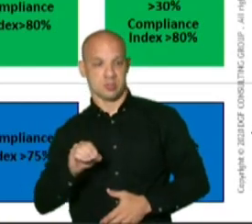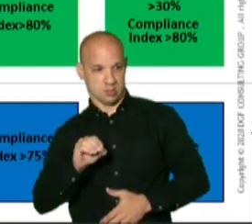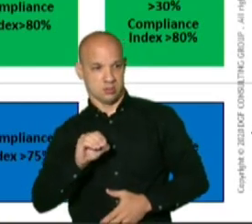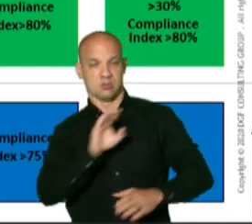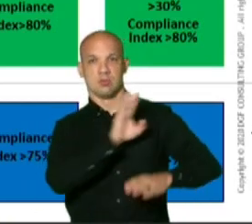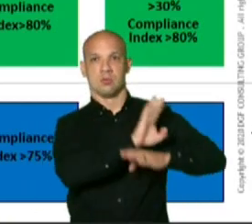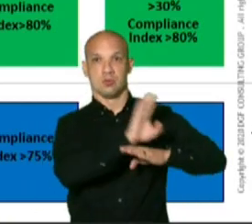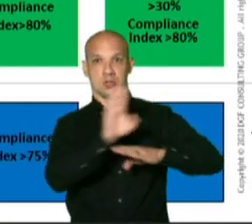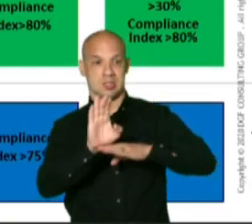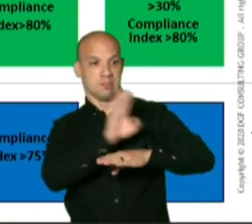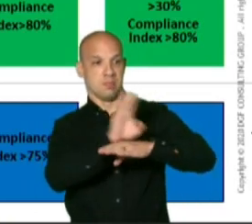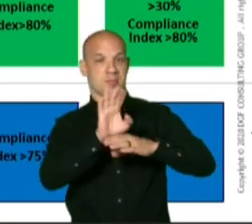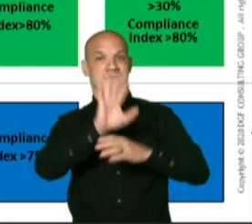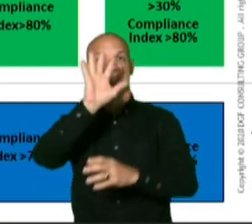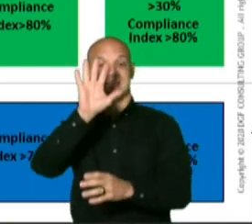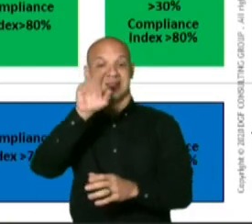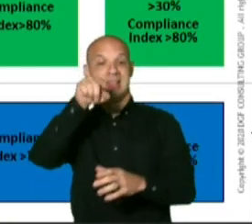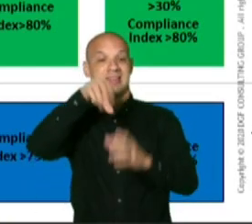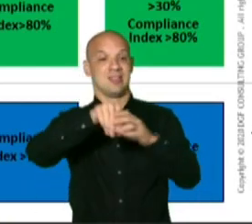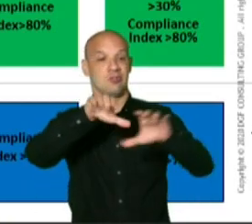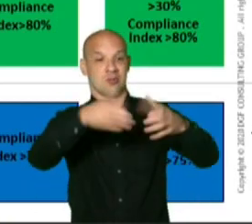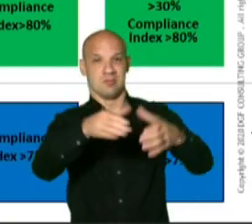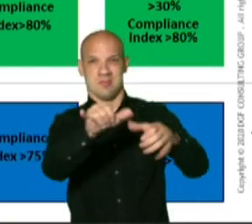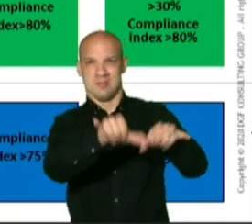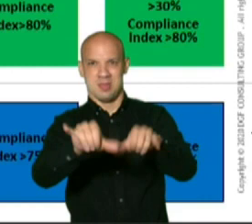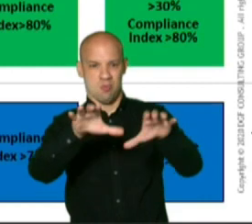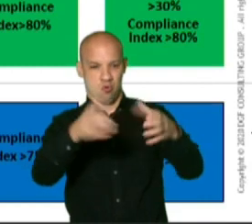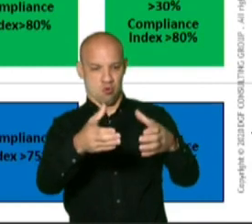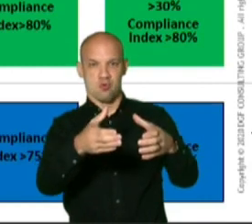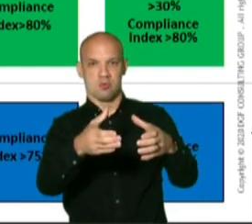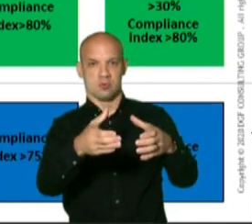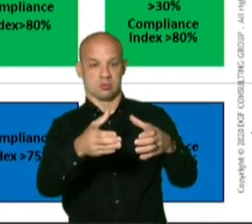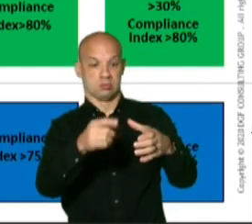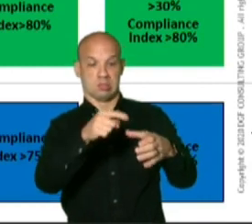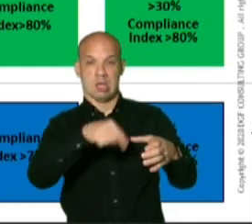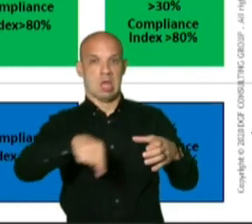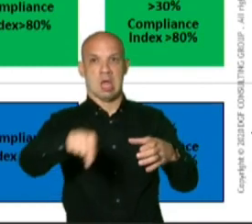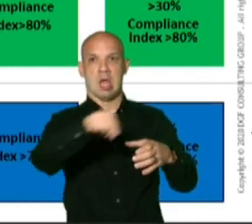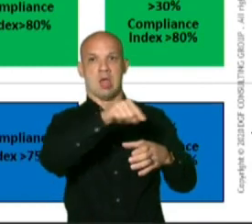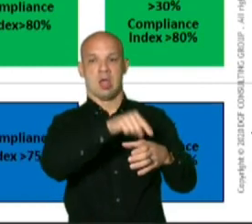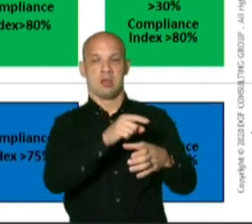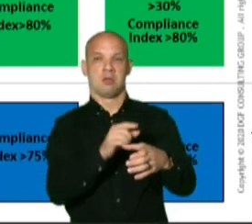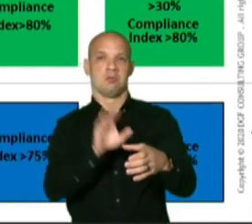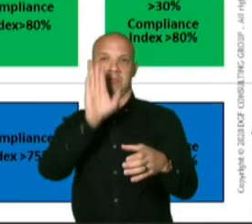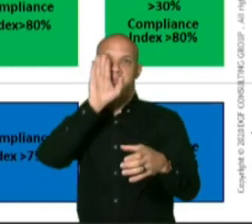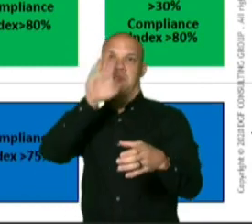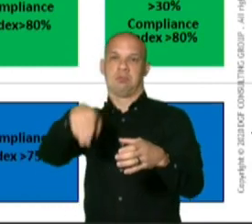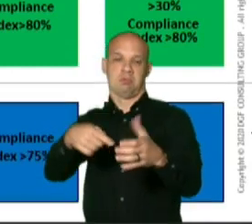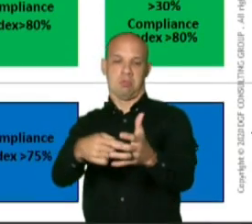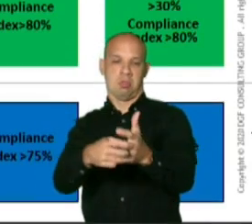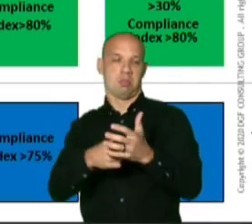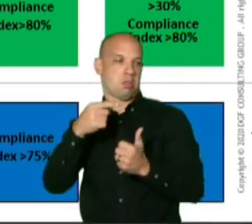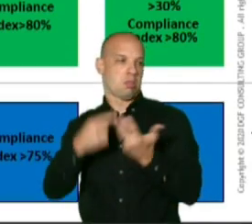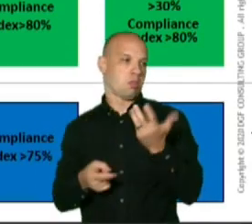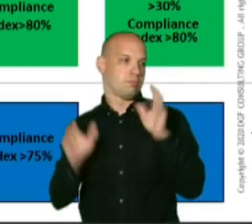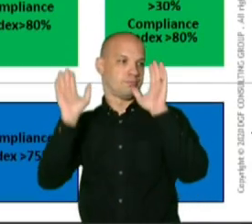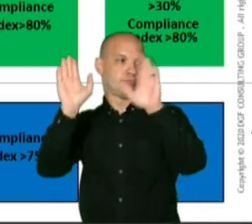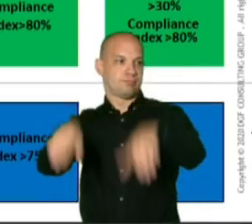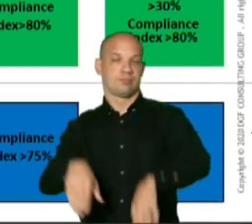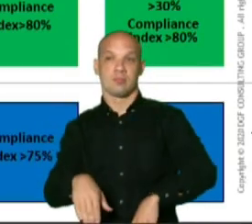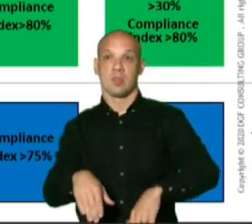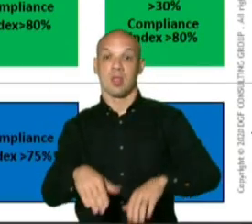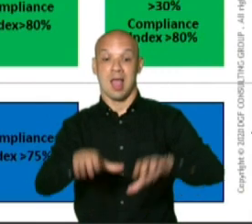compañías que están en ese sector no cumplen individualmente con el criterio de la corporación